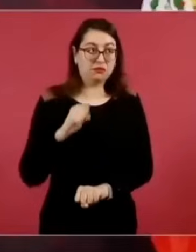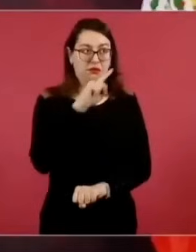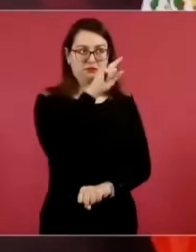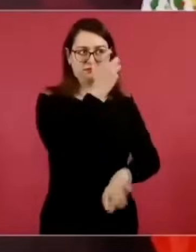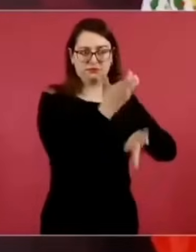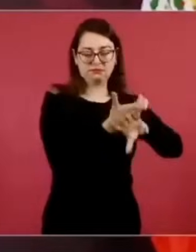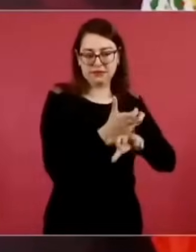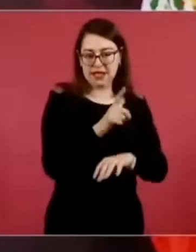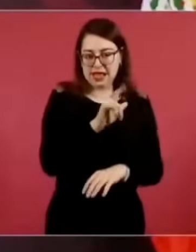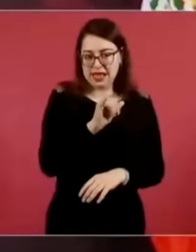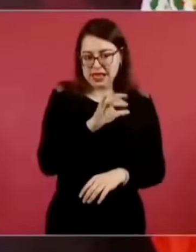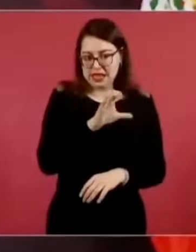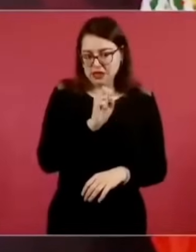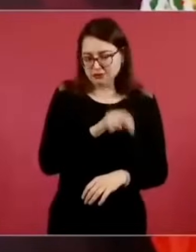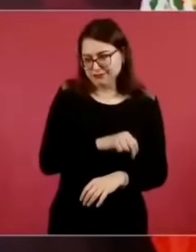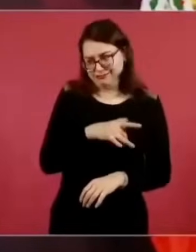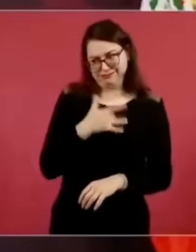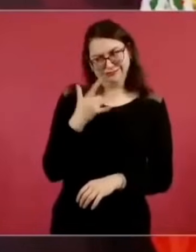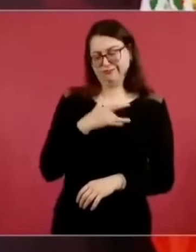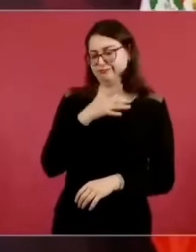Y se decía antes,